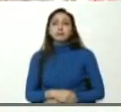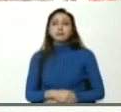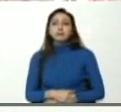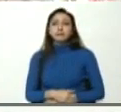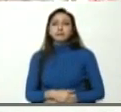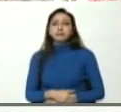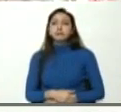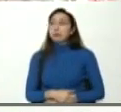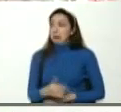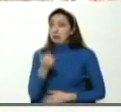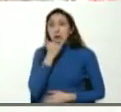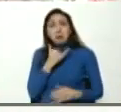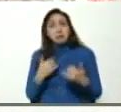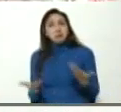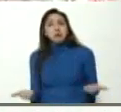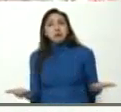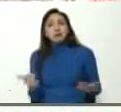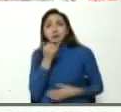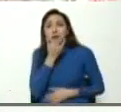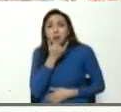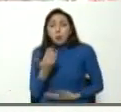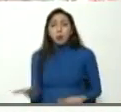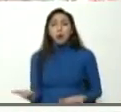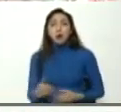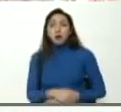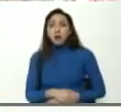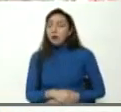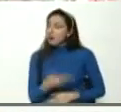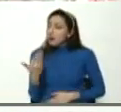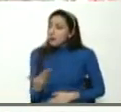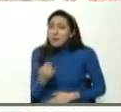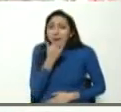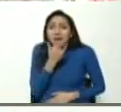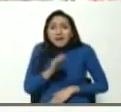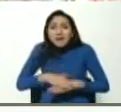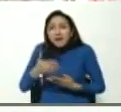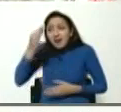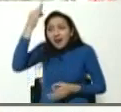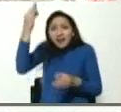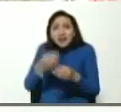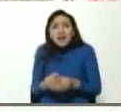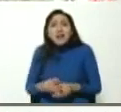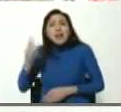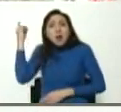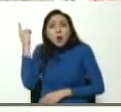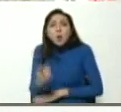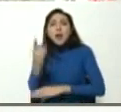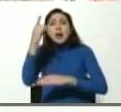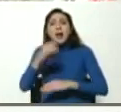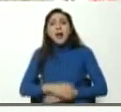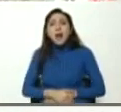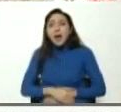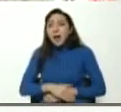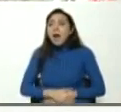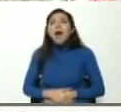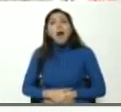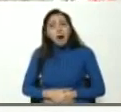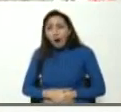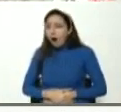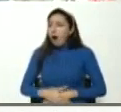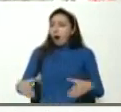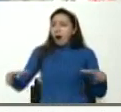y cometen errores el principal error creer que se gobierna desde un cuarto cerrado con aire acondicionado